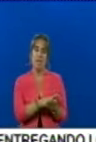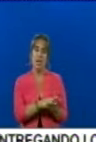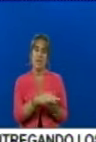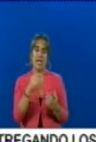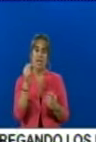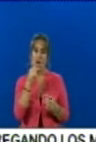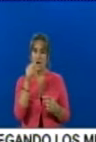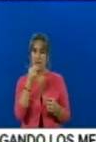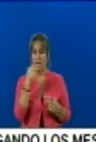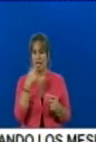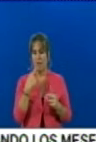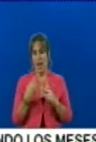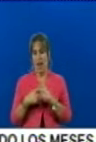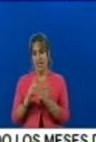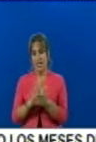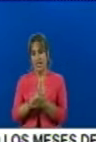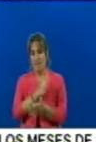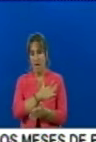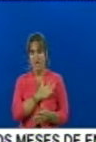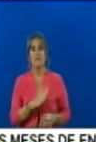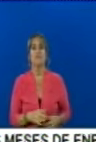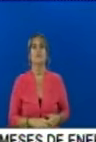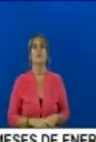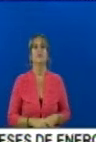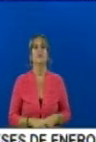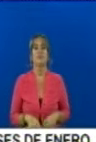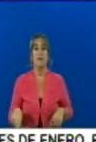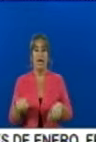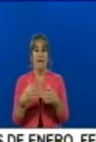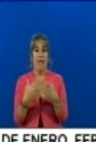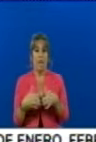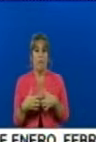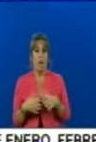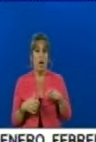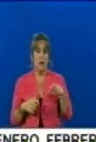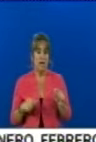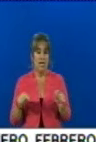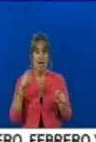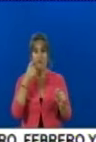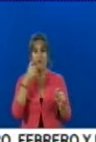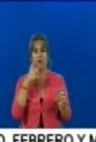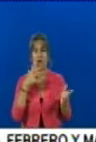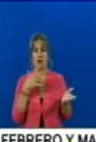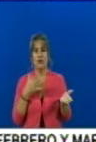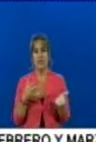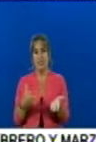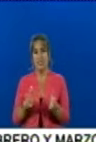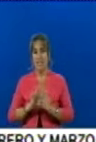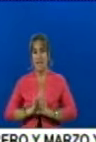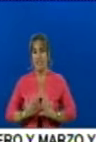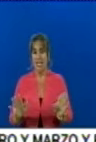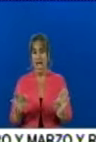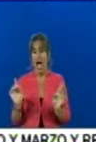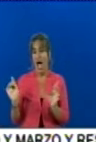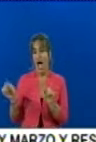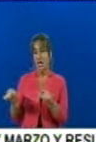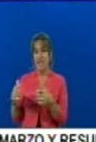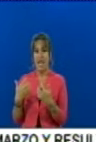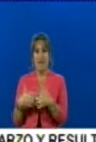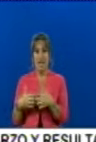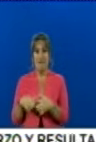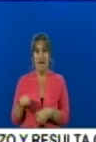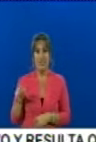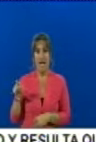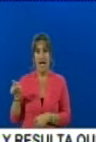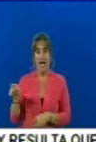crema dental que hay del mes de marzo. Estas producciones en lo fundamental están ya en la industria, las